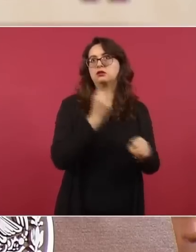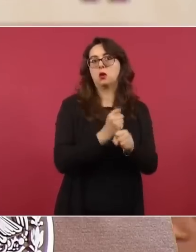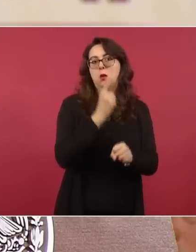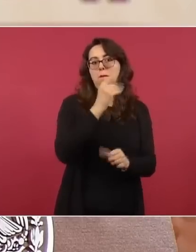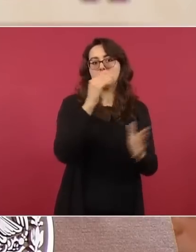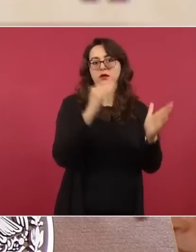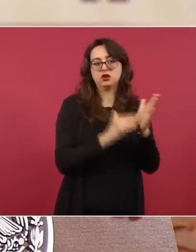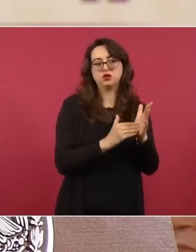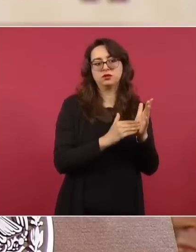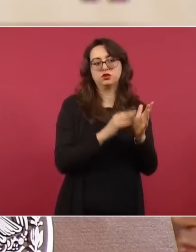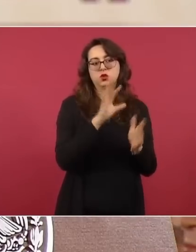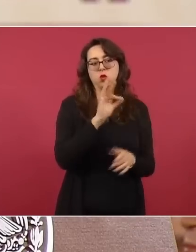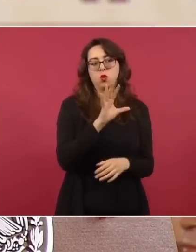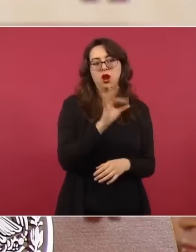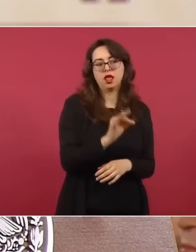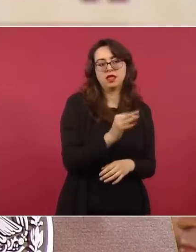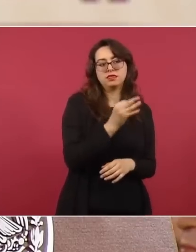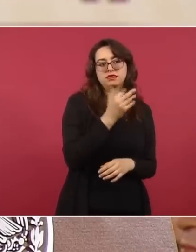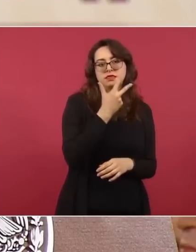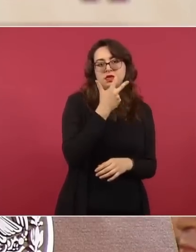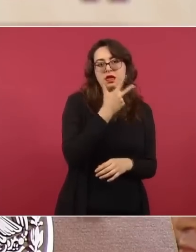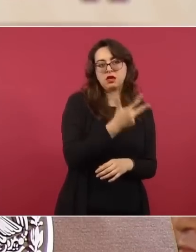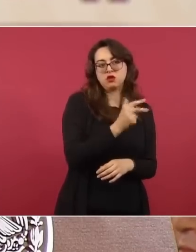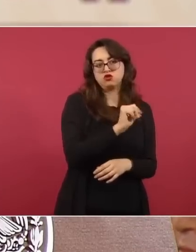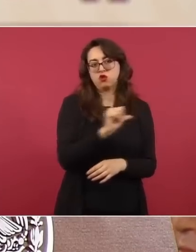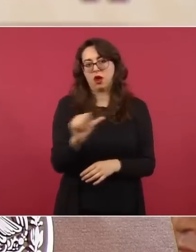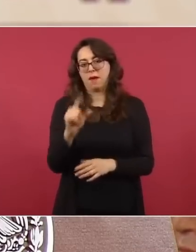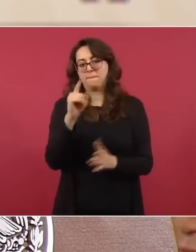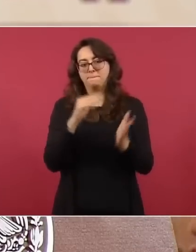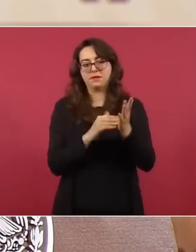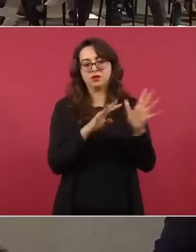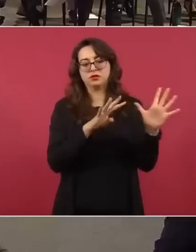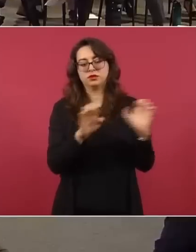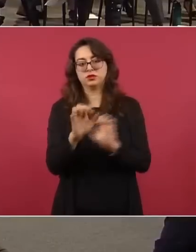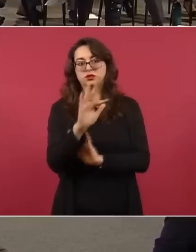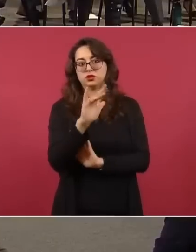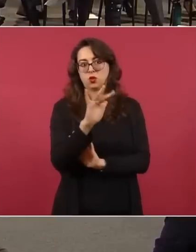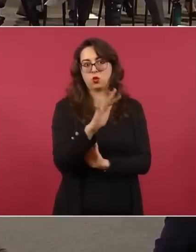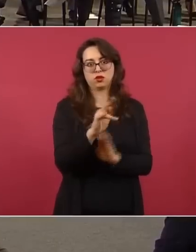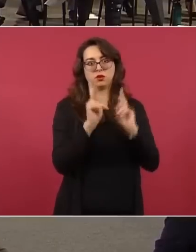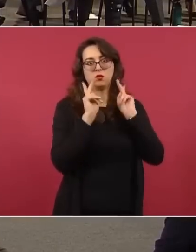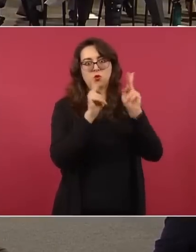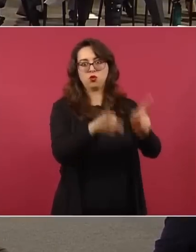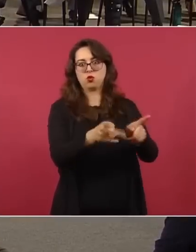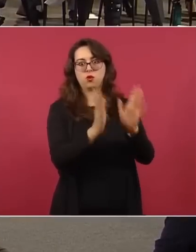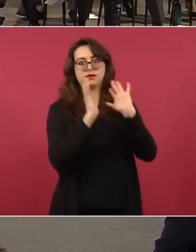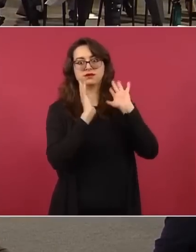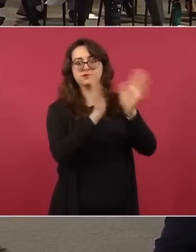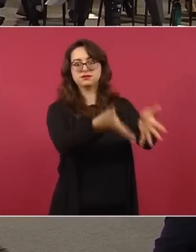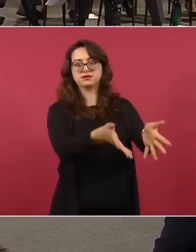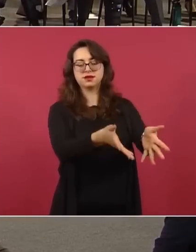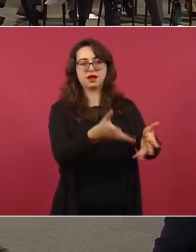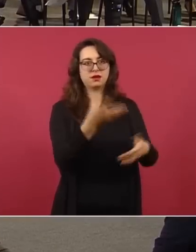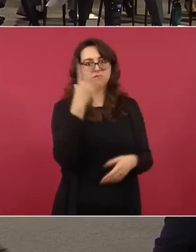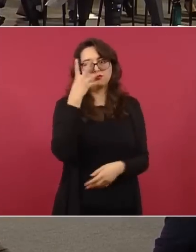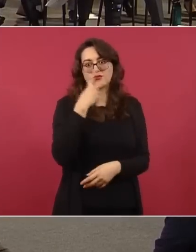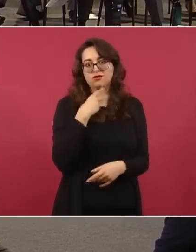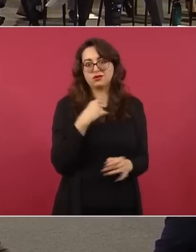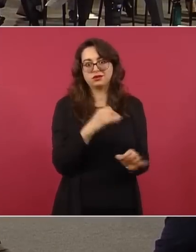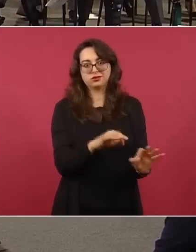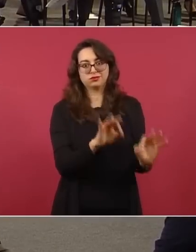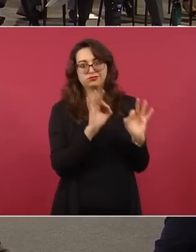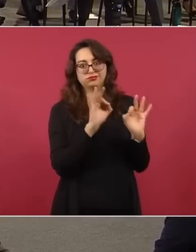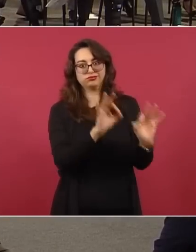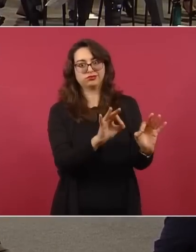1948 y 1950 Entonces el primer reto es este era no generar un puente que